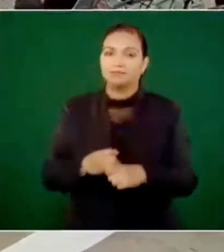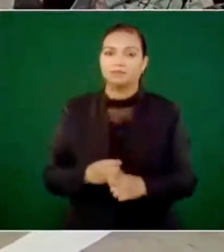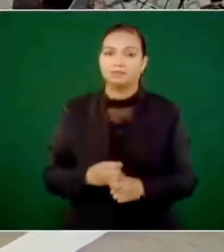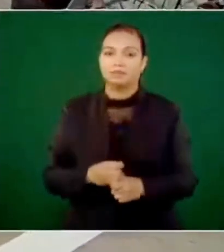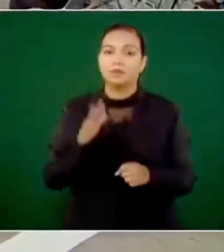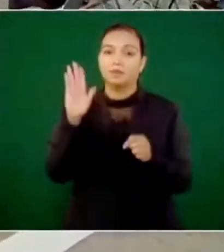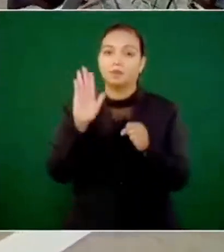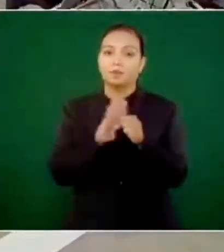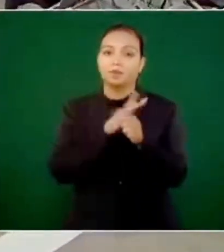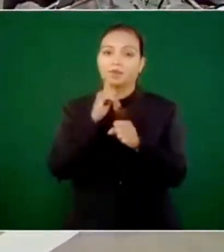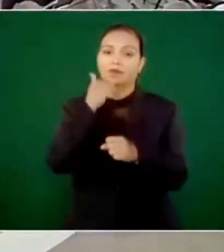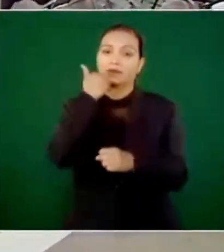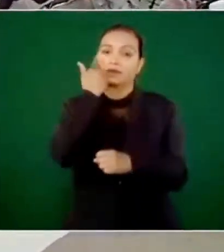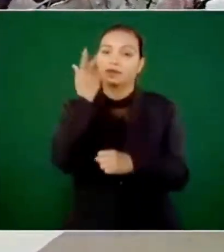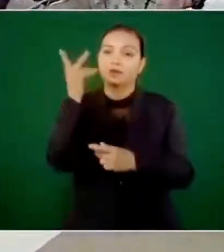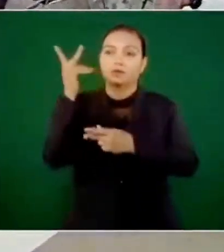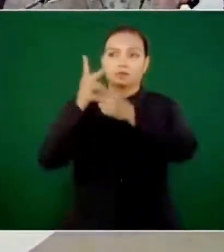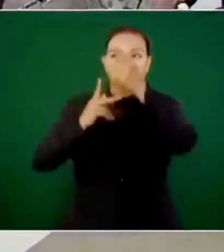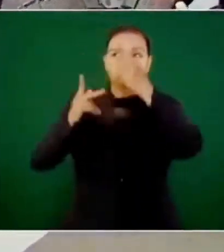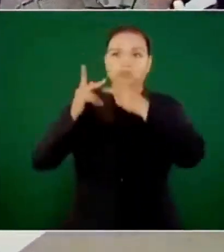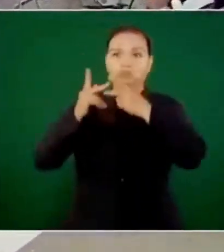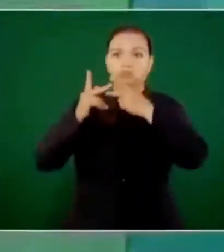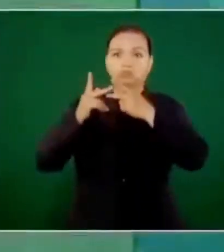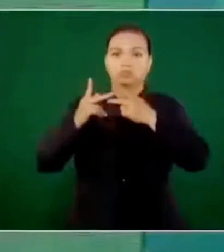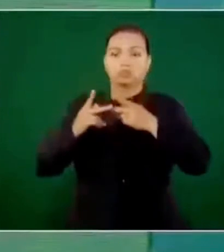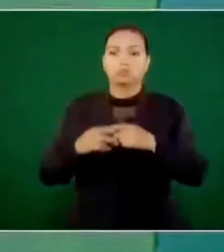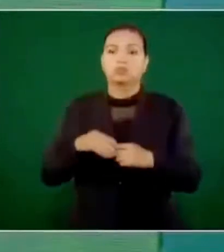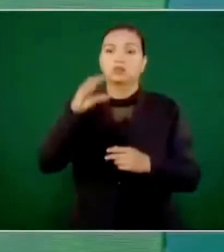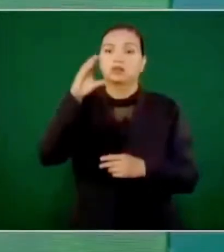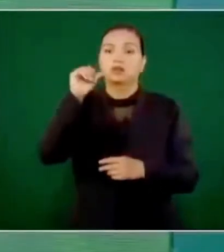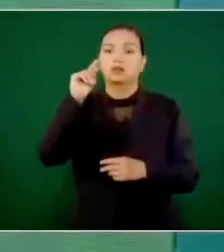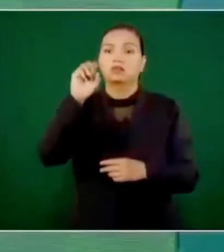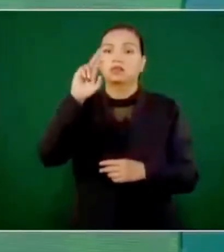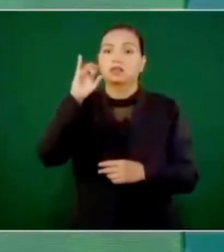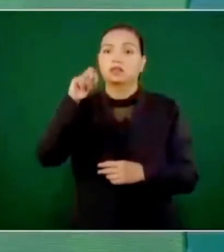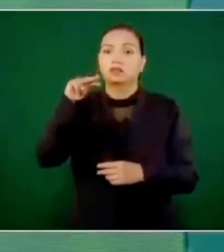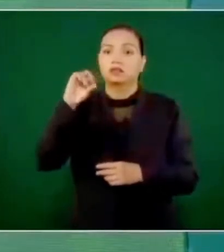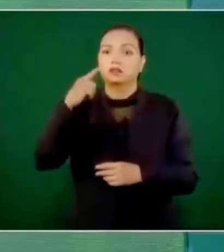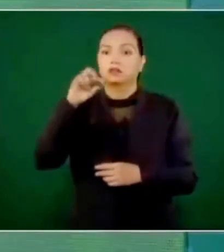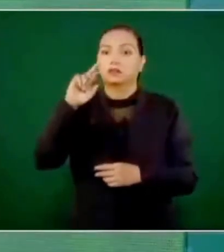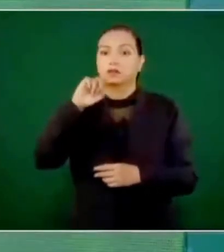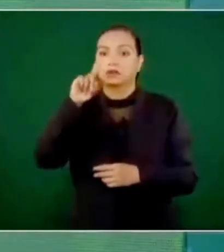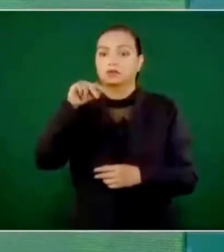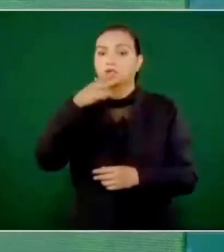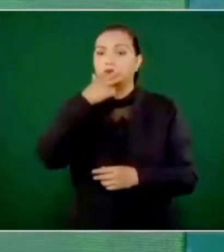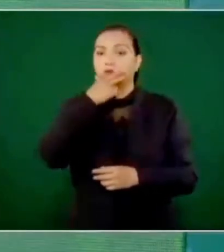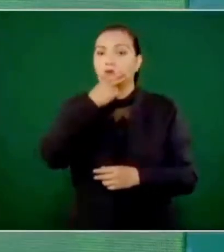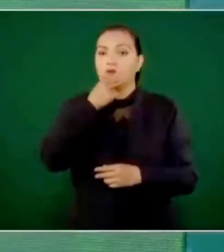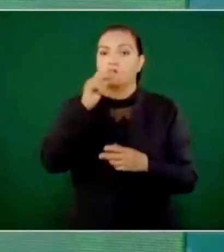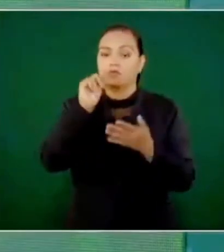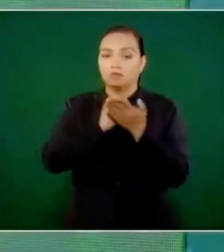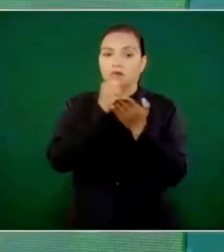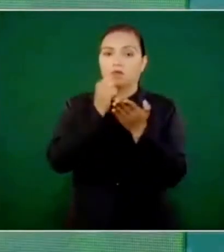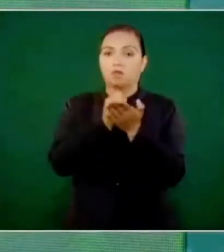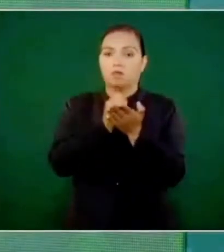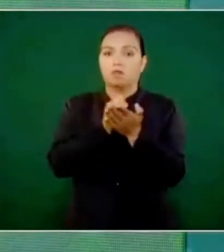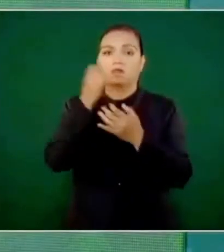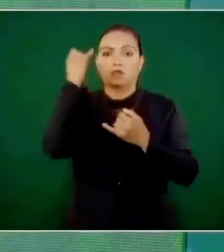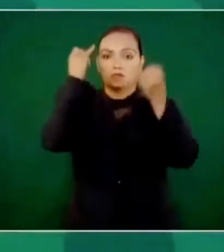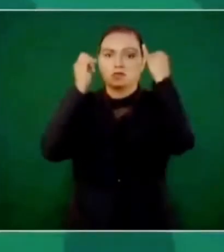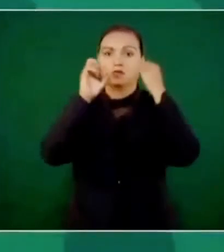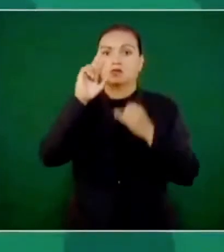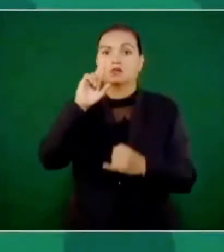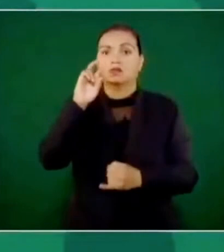porque queremos traer los restos de Catarino Garza, tamaulipeco, revolucionario,